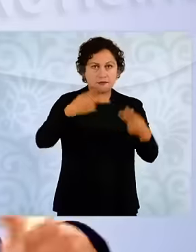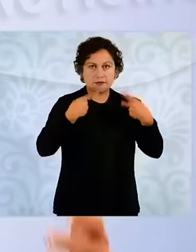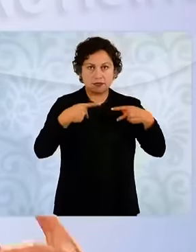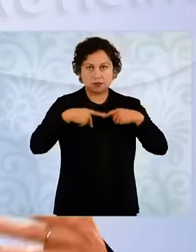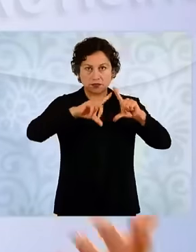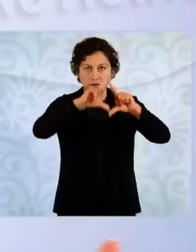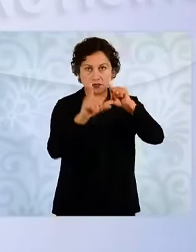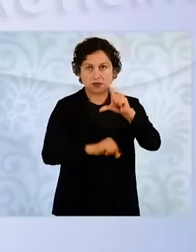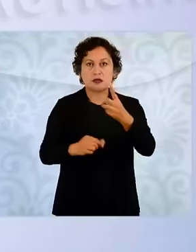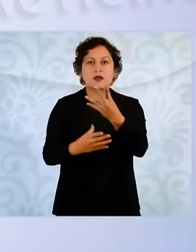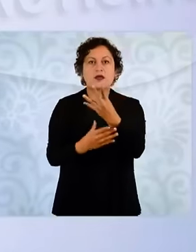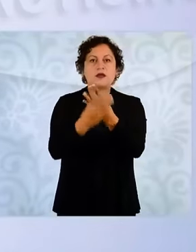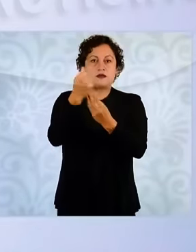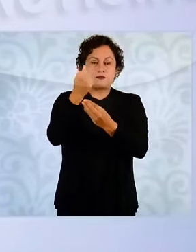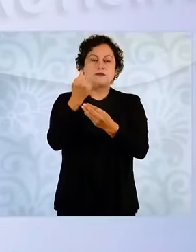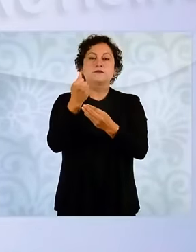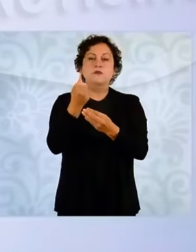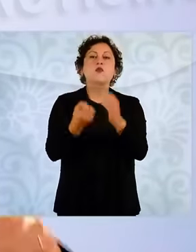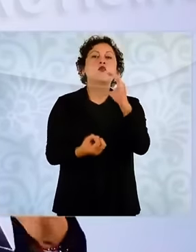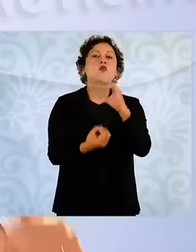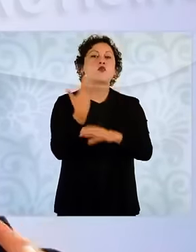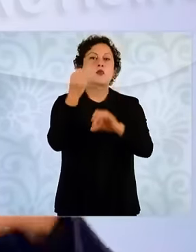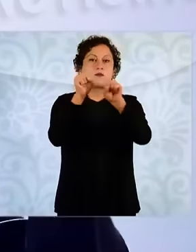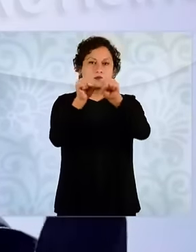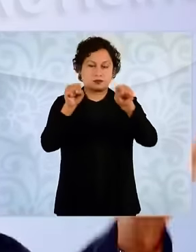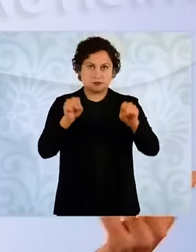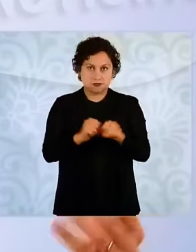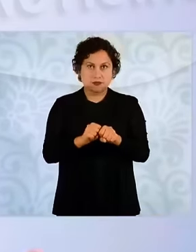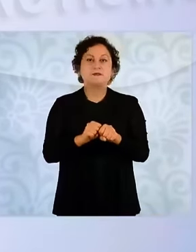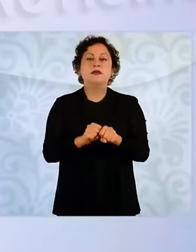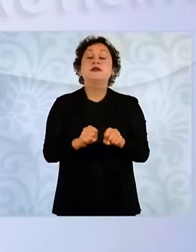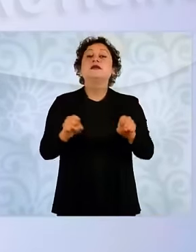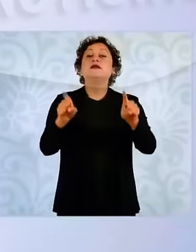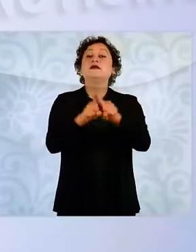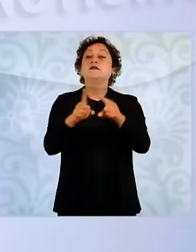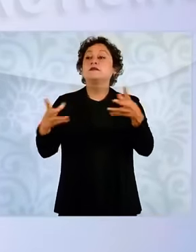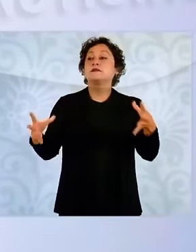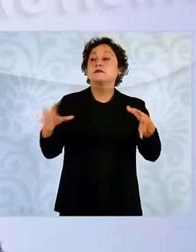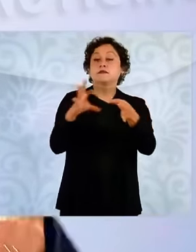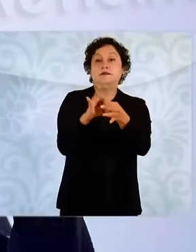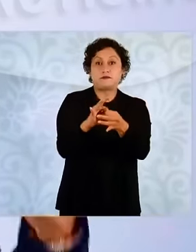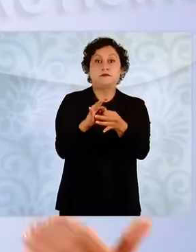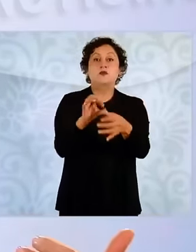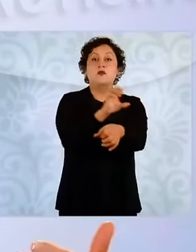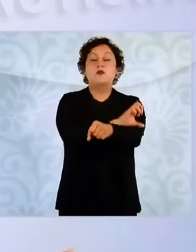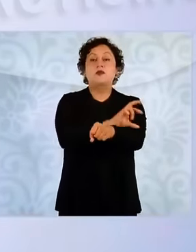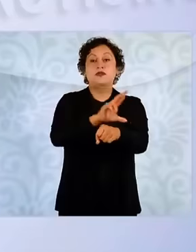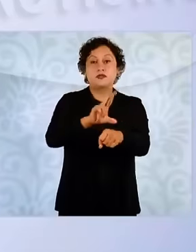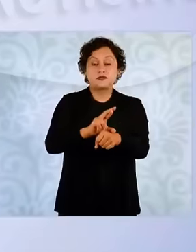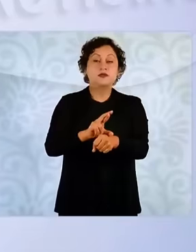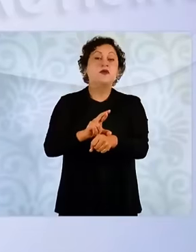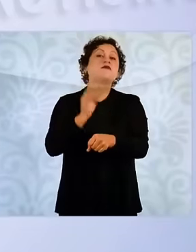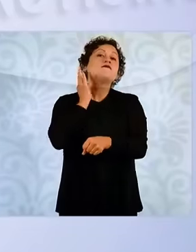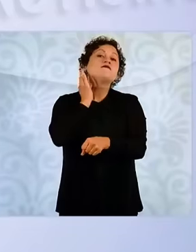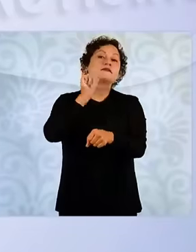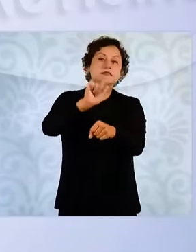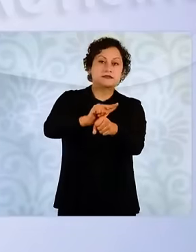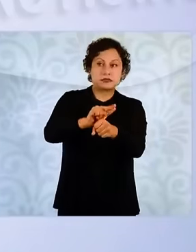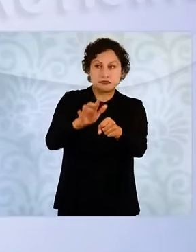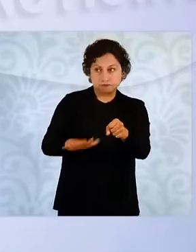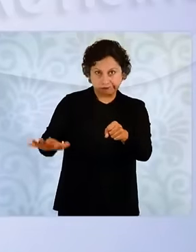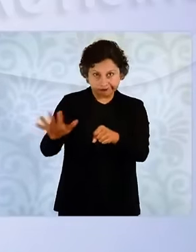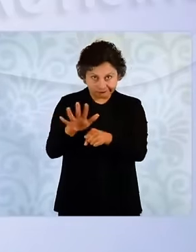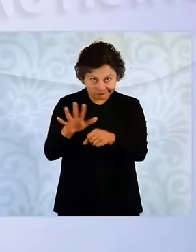Y finalmente, la coordinación con la Fiscalía General de la República, la coordinación